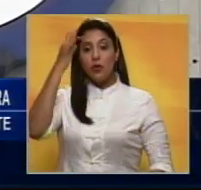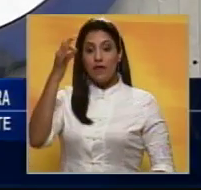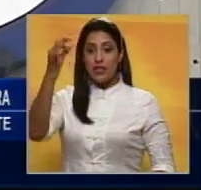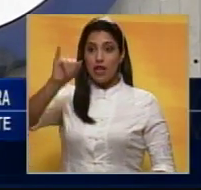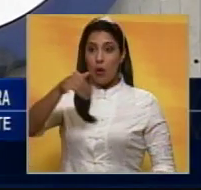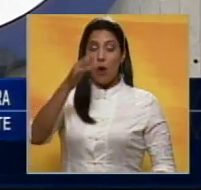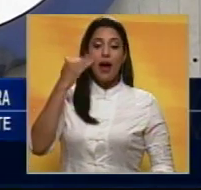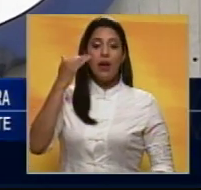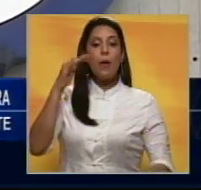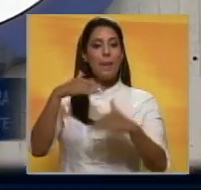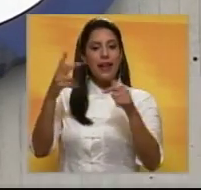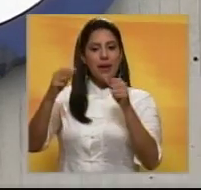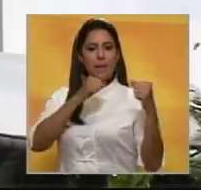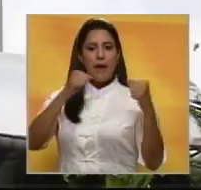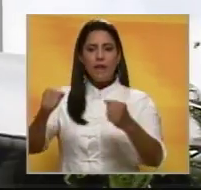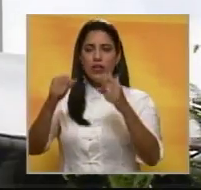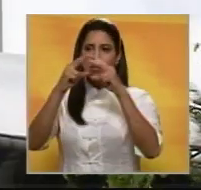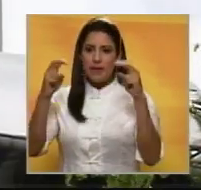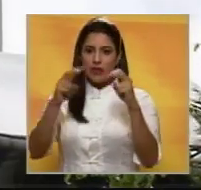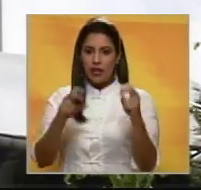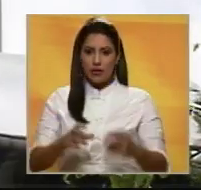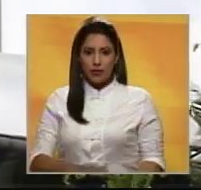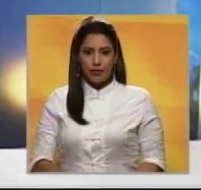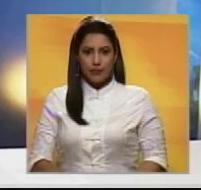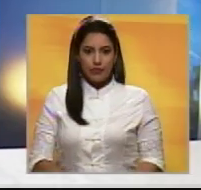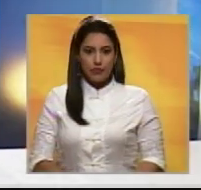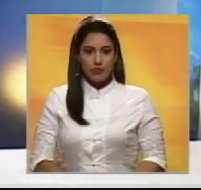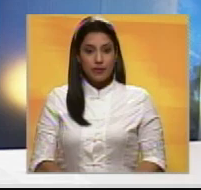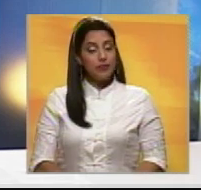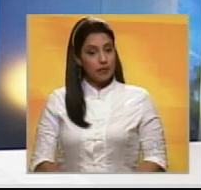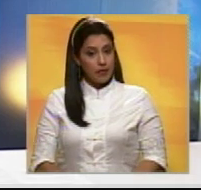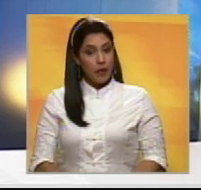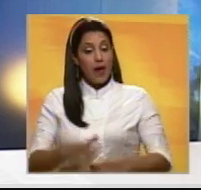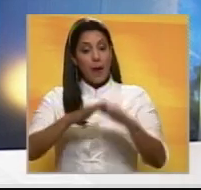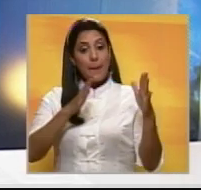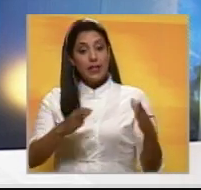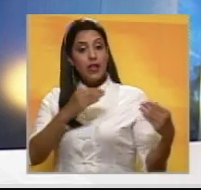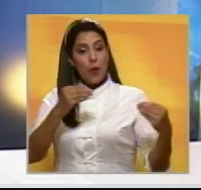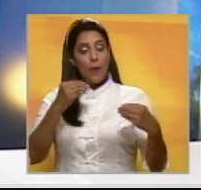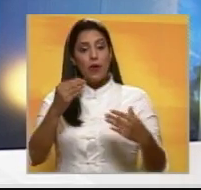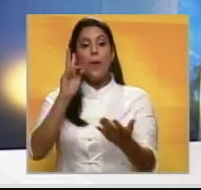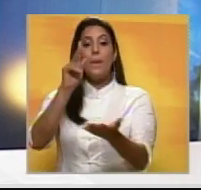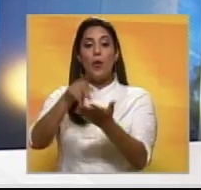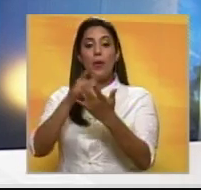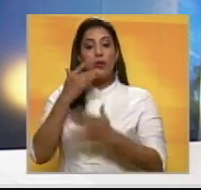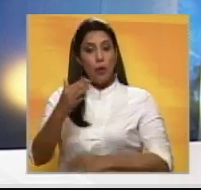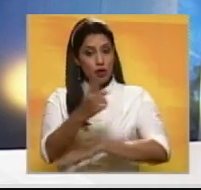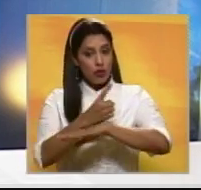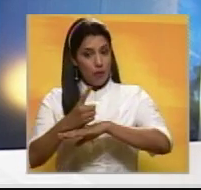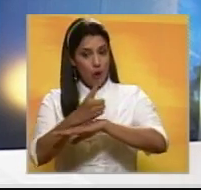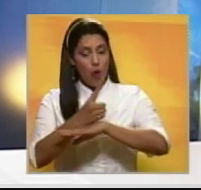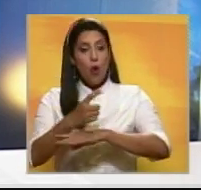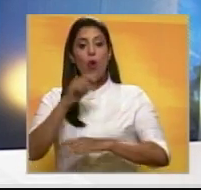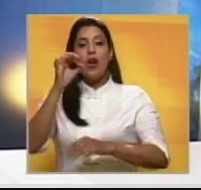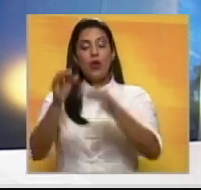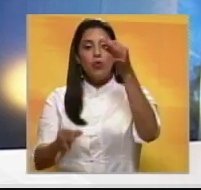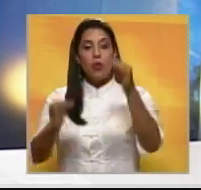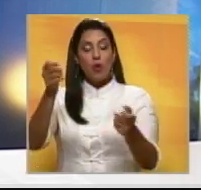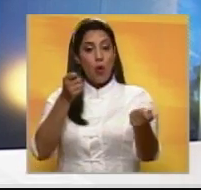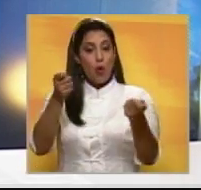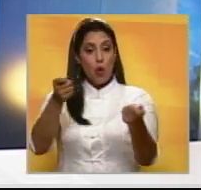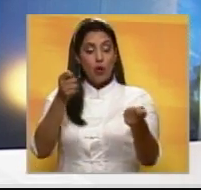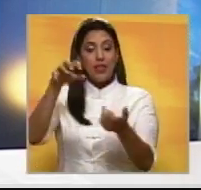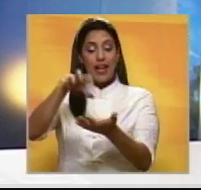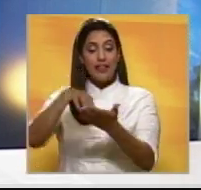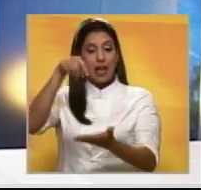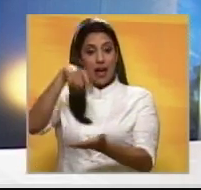Juan Carlos Toro para reforzar la investigación. El Ministerio Público presentará en las próximas horas ante un tribunal de control